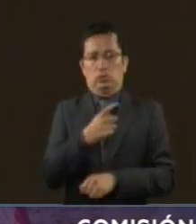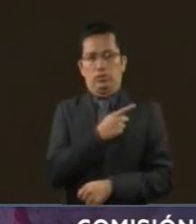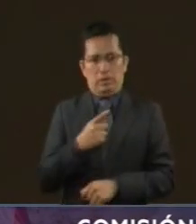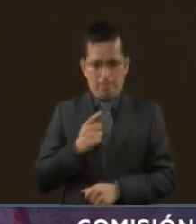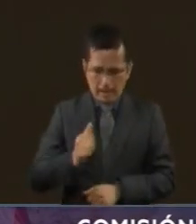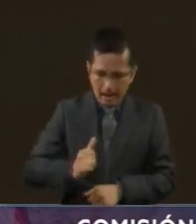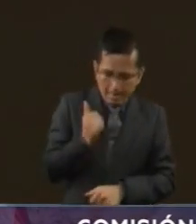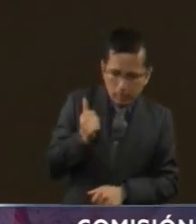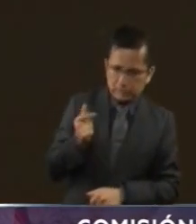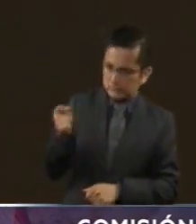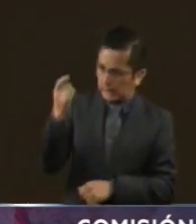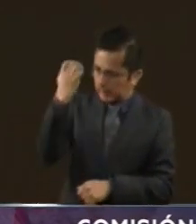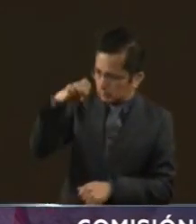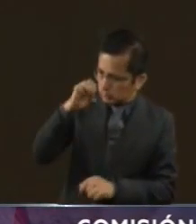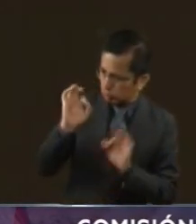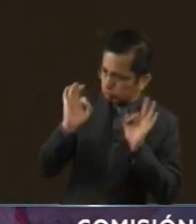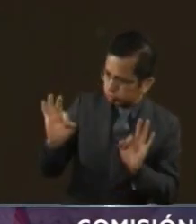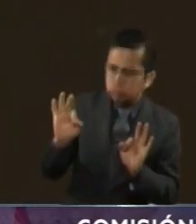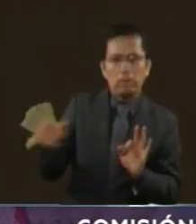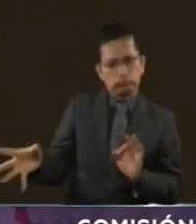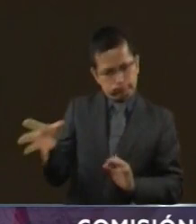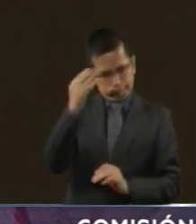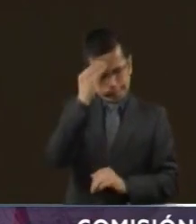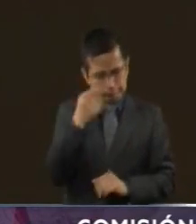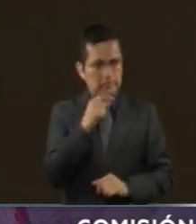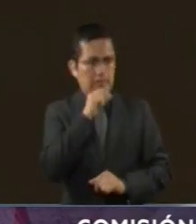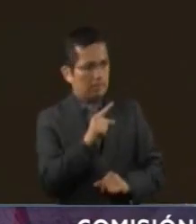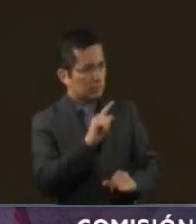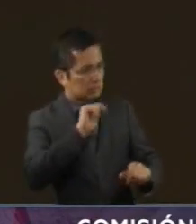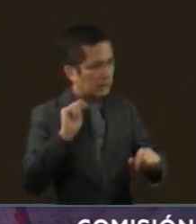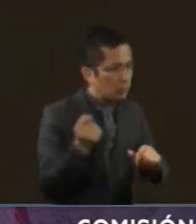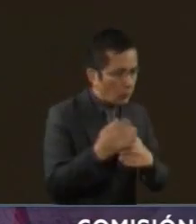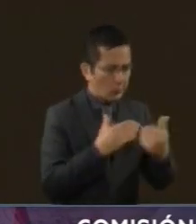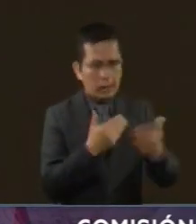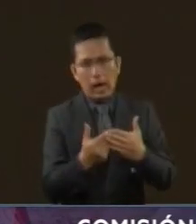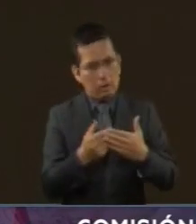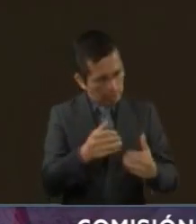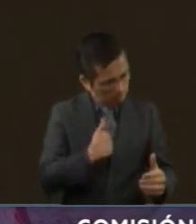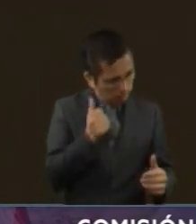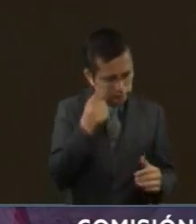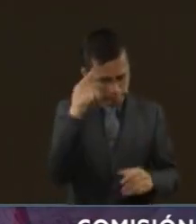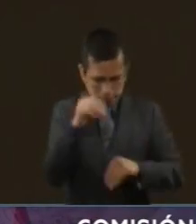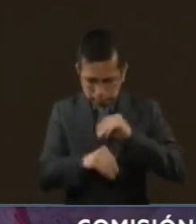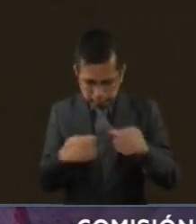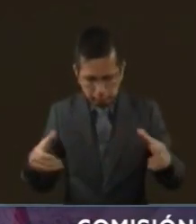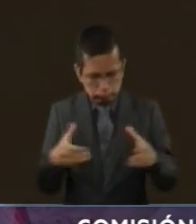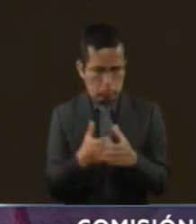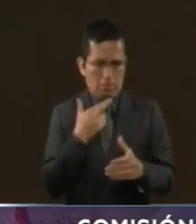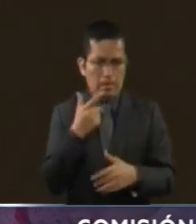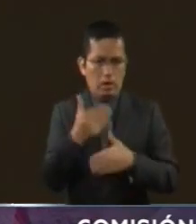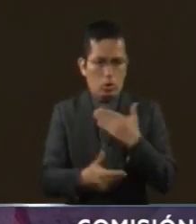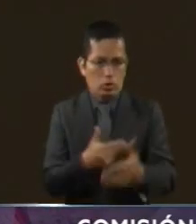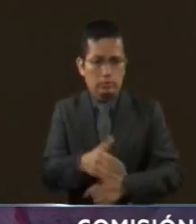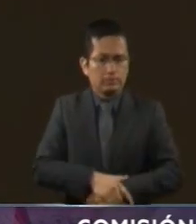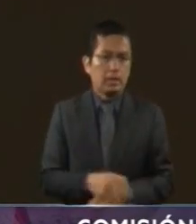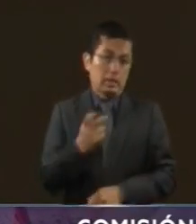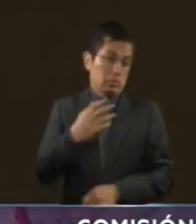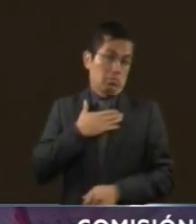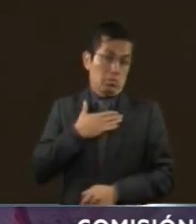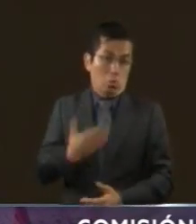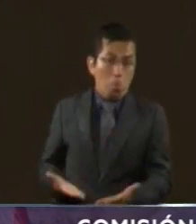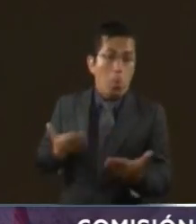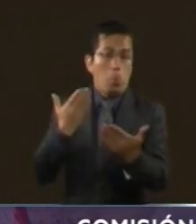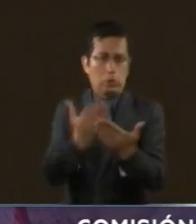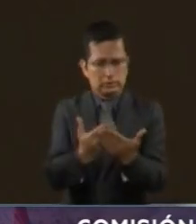país hayamos desarrollado. La nación así lo ha exigido a todas las fuerzas políticas. Yo quiero ofrecerles esta